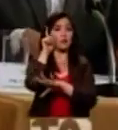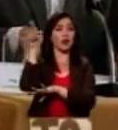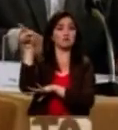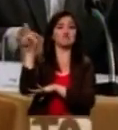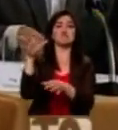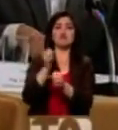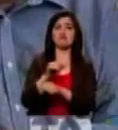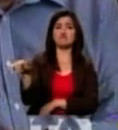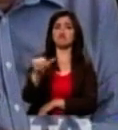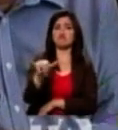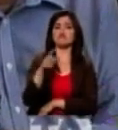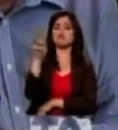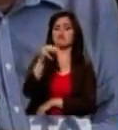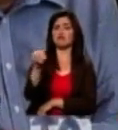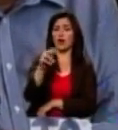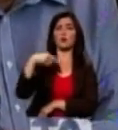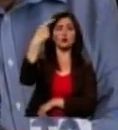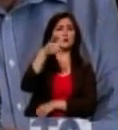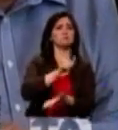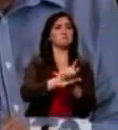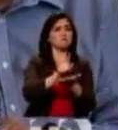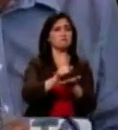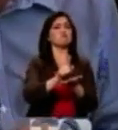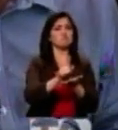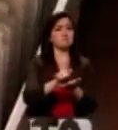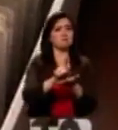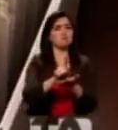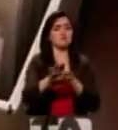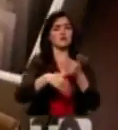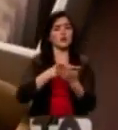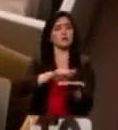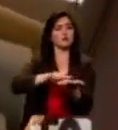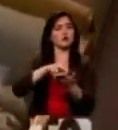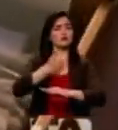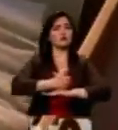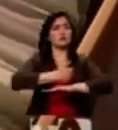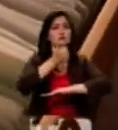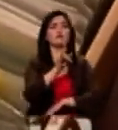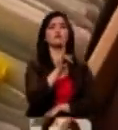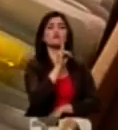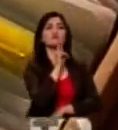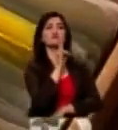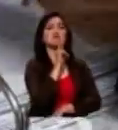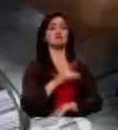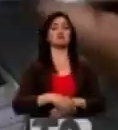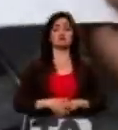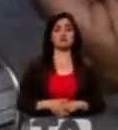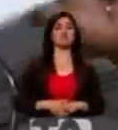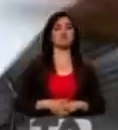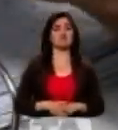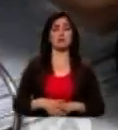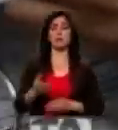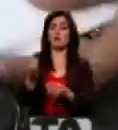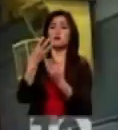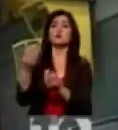general Galo Chiriboga. El miércoles de la próxima semana tiene previsto reunirse con autoridades estadounidenses para recabar